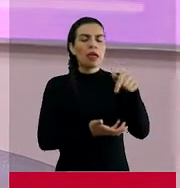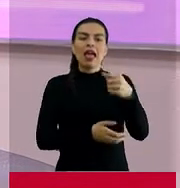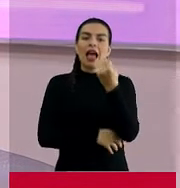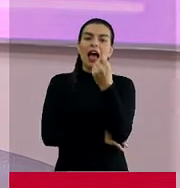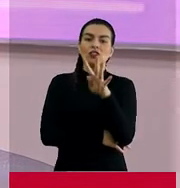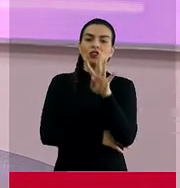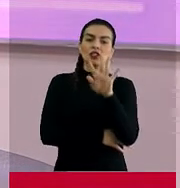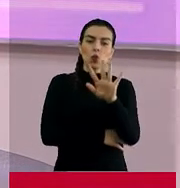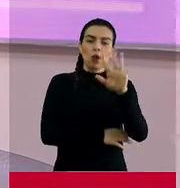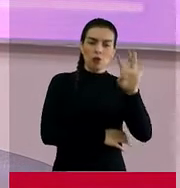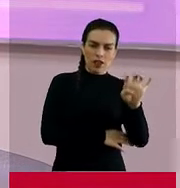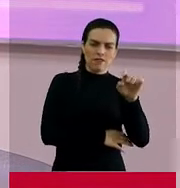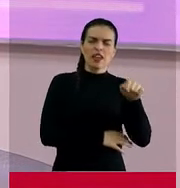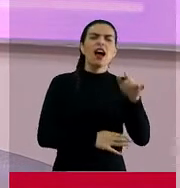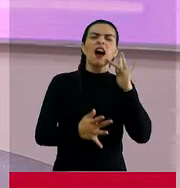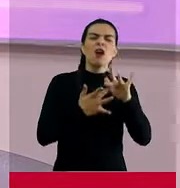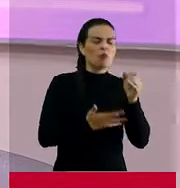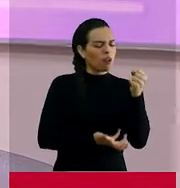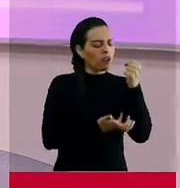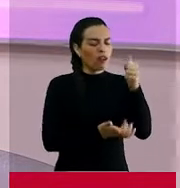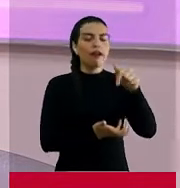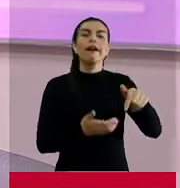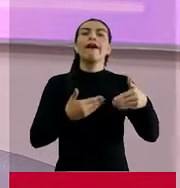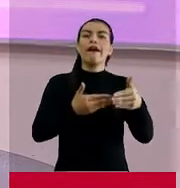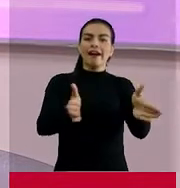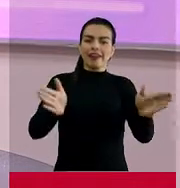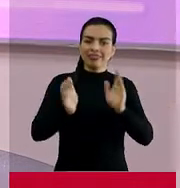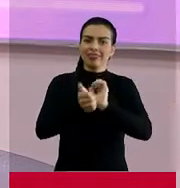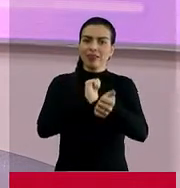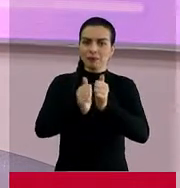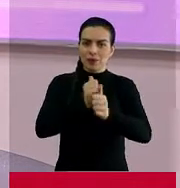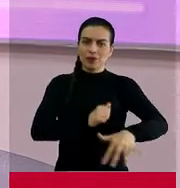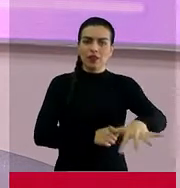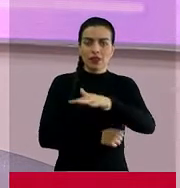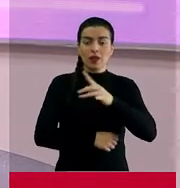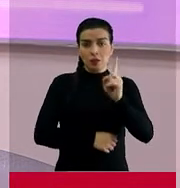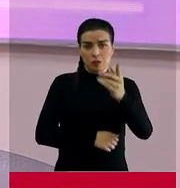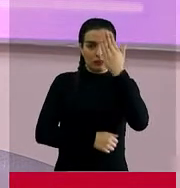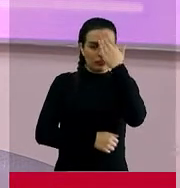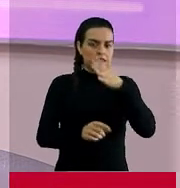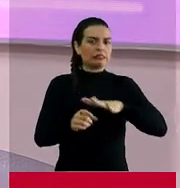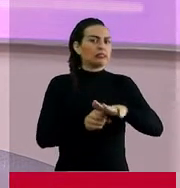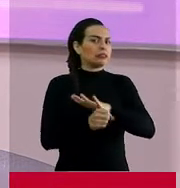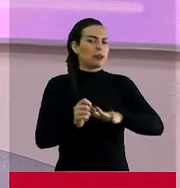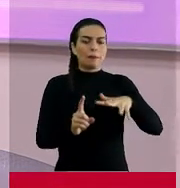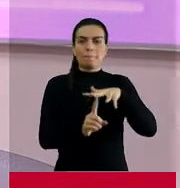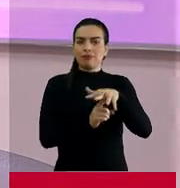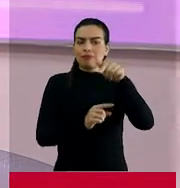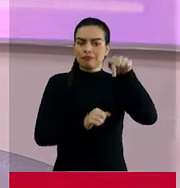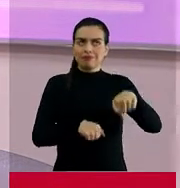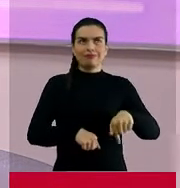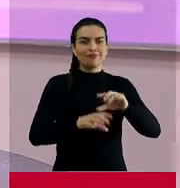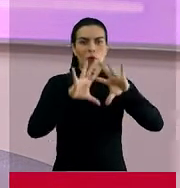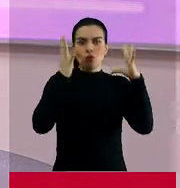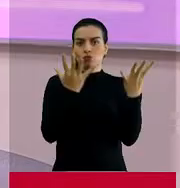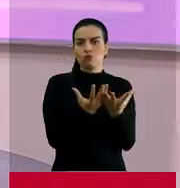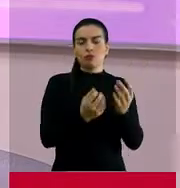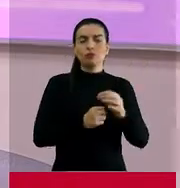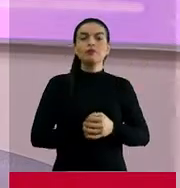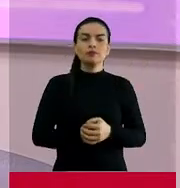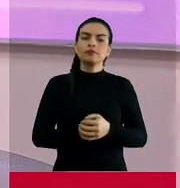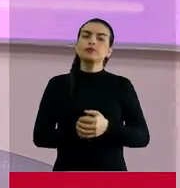para la reactivación del sector deportivo que ha sido tan golpeado a raíz de la actual crisis sanitaria mundial. Carlos Rojas, ¿de qué se trata?